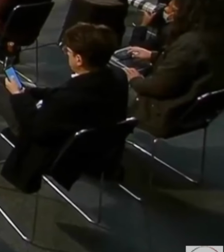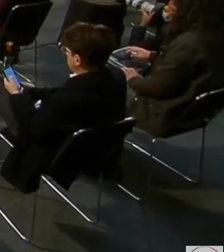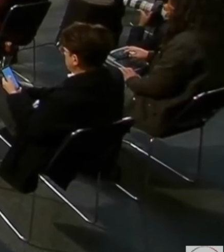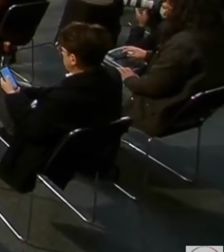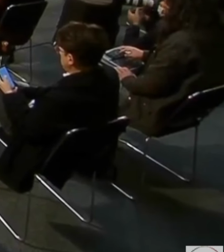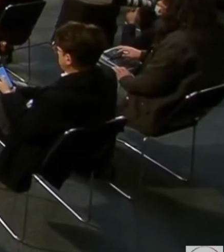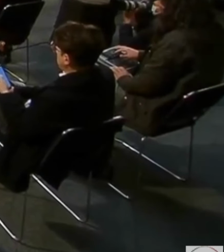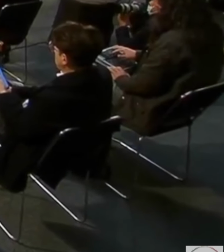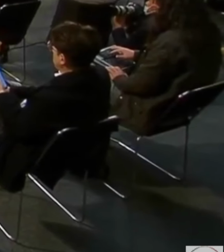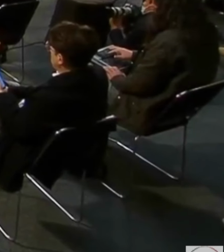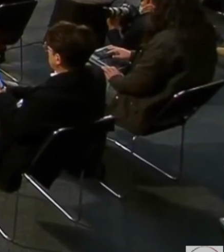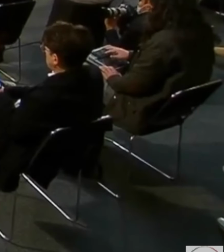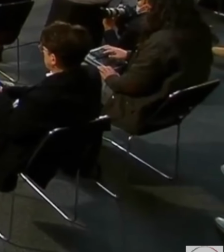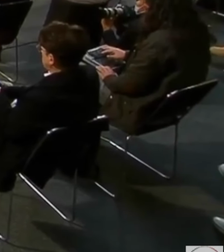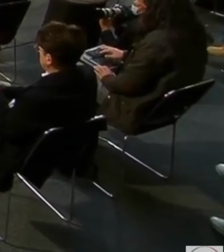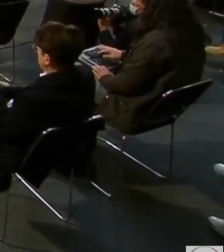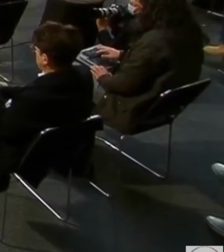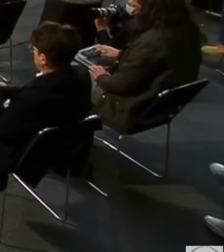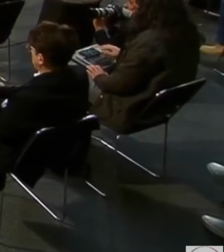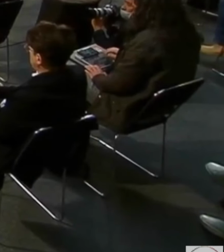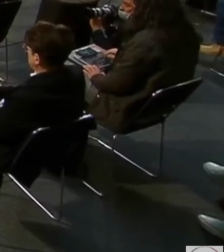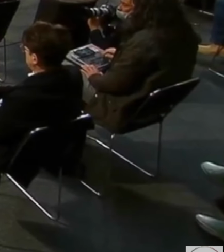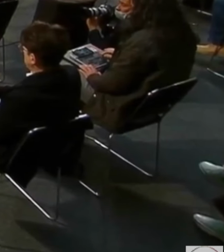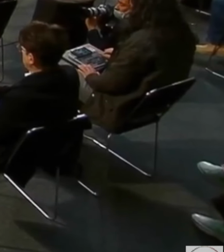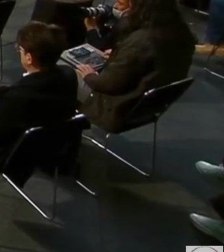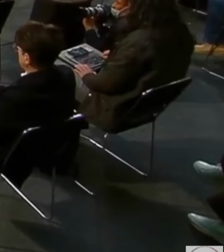deuda que nos dejó.